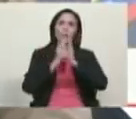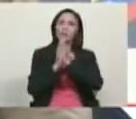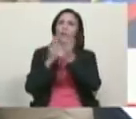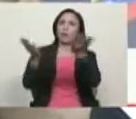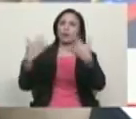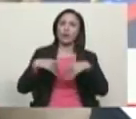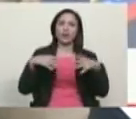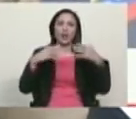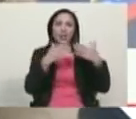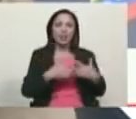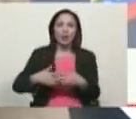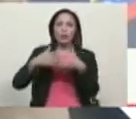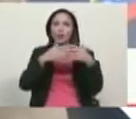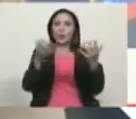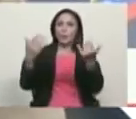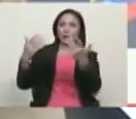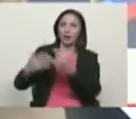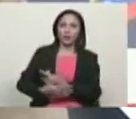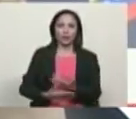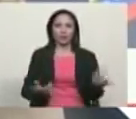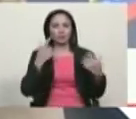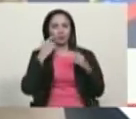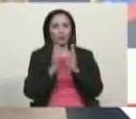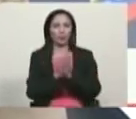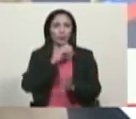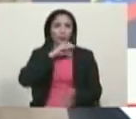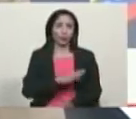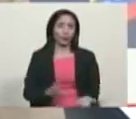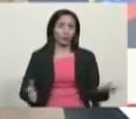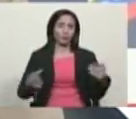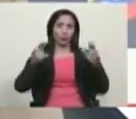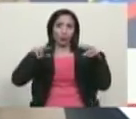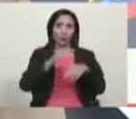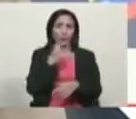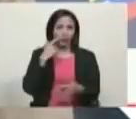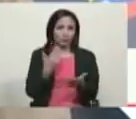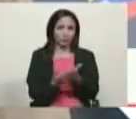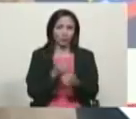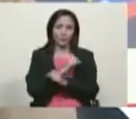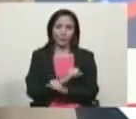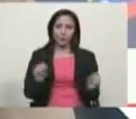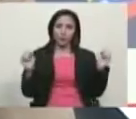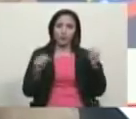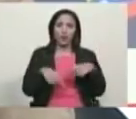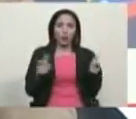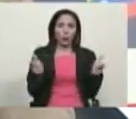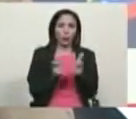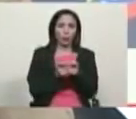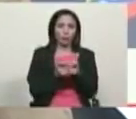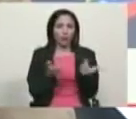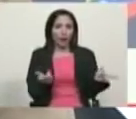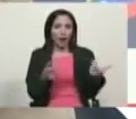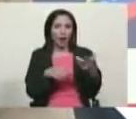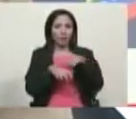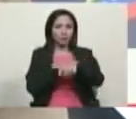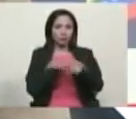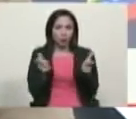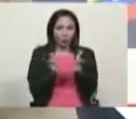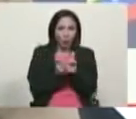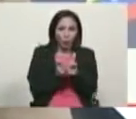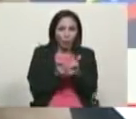intervención. Habréis visto eso en la historia. Nunca jamás que una minoría enloquecida de